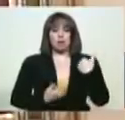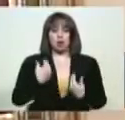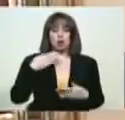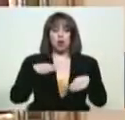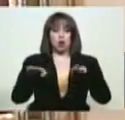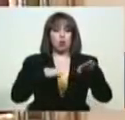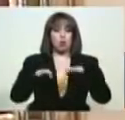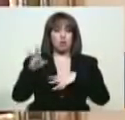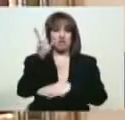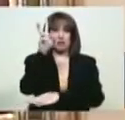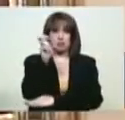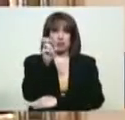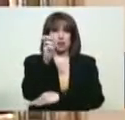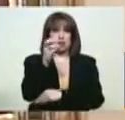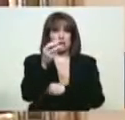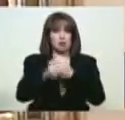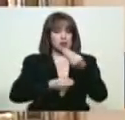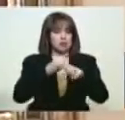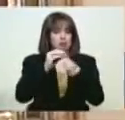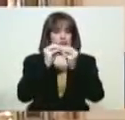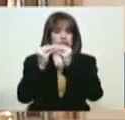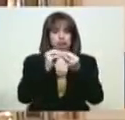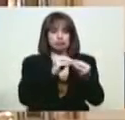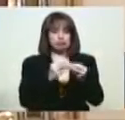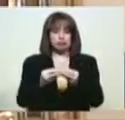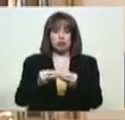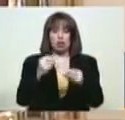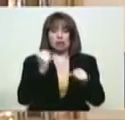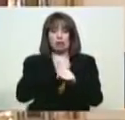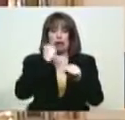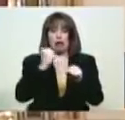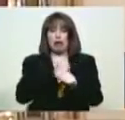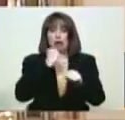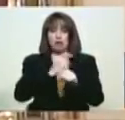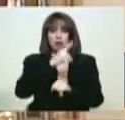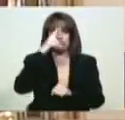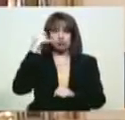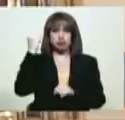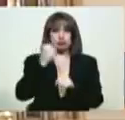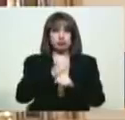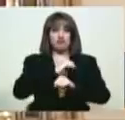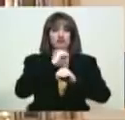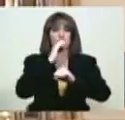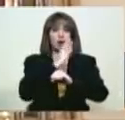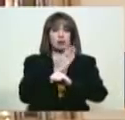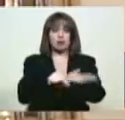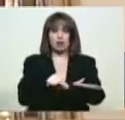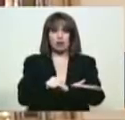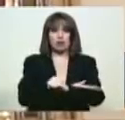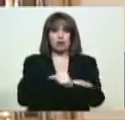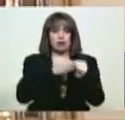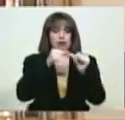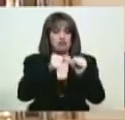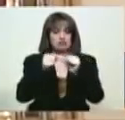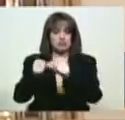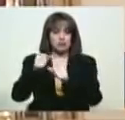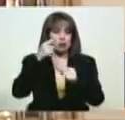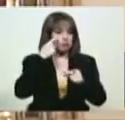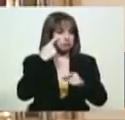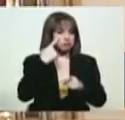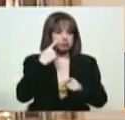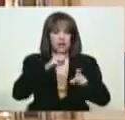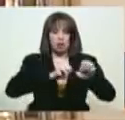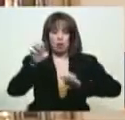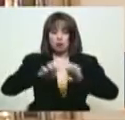y viernes estaremos en una gran jornada para sincerar y estabilizar los precios de los principales